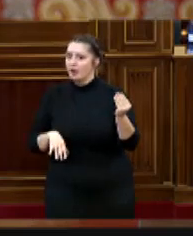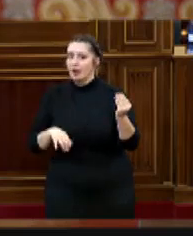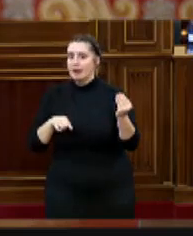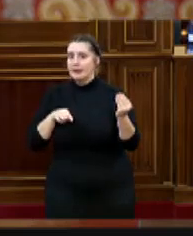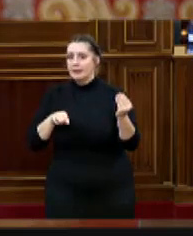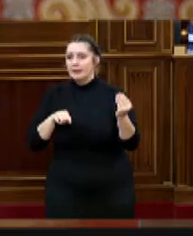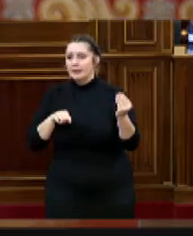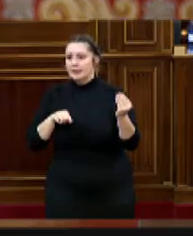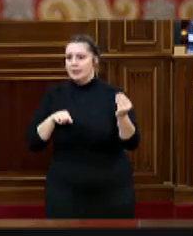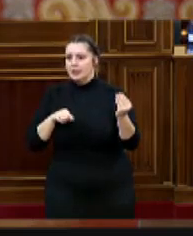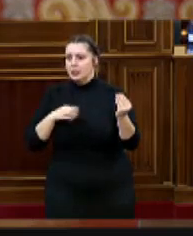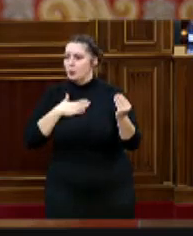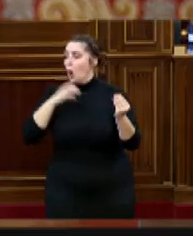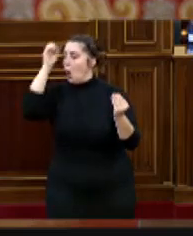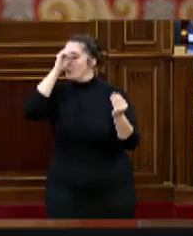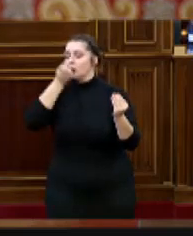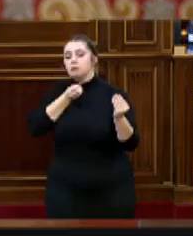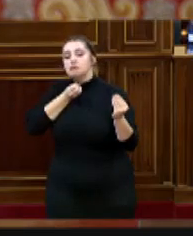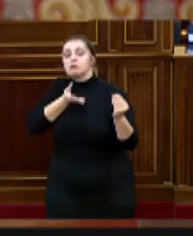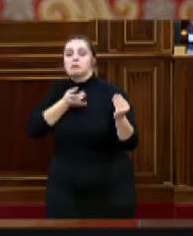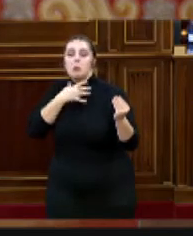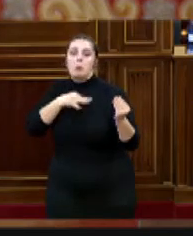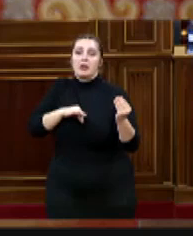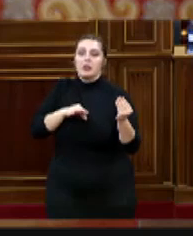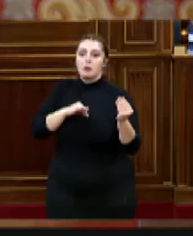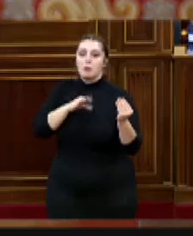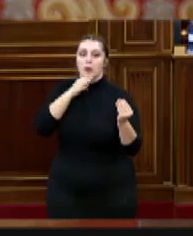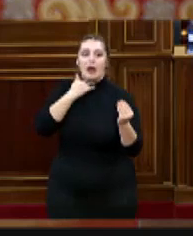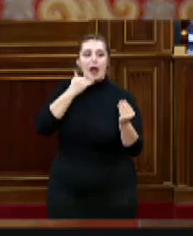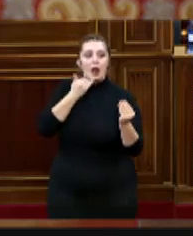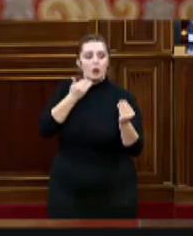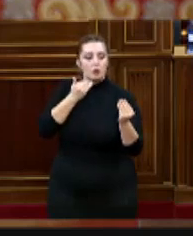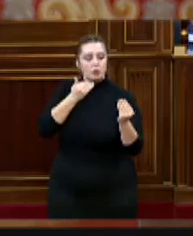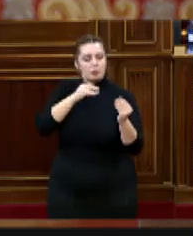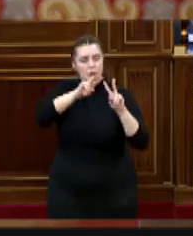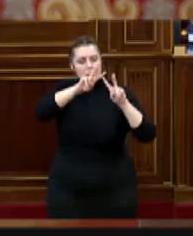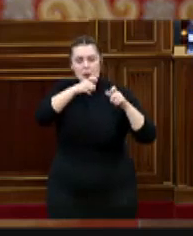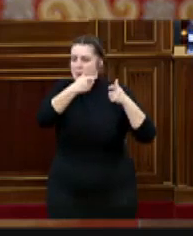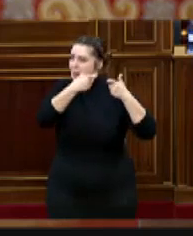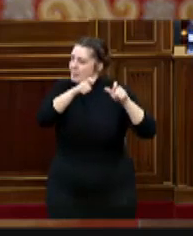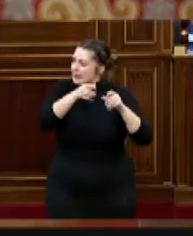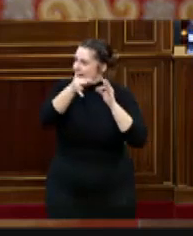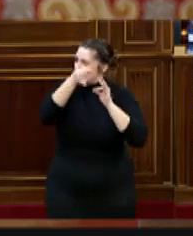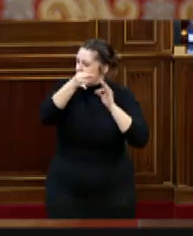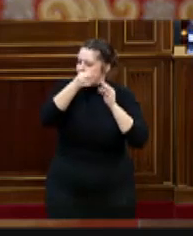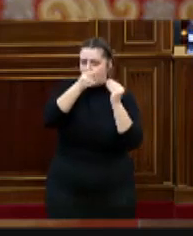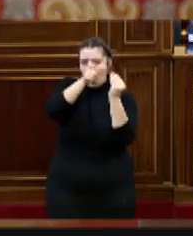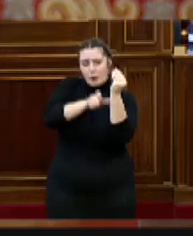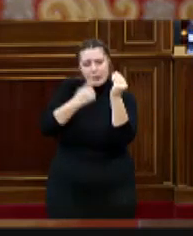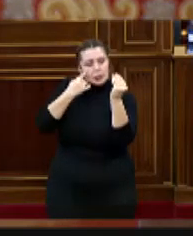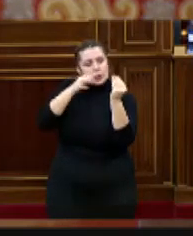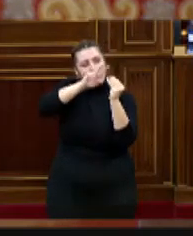emitimos ese juicio como una unidad no una descomposición en partes de el objeto